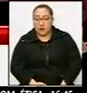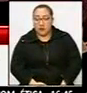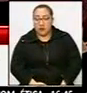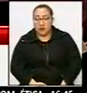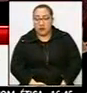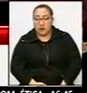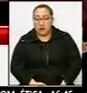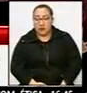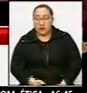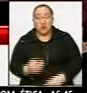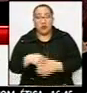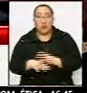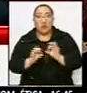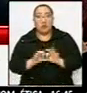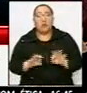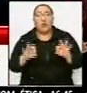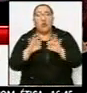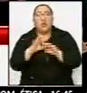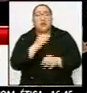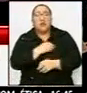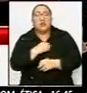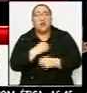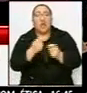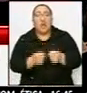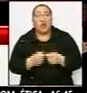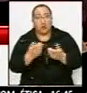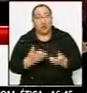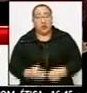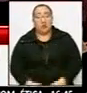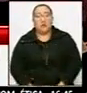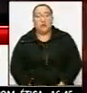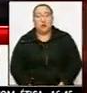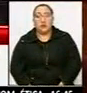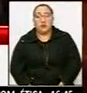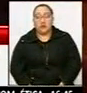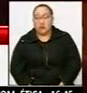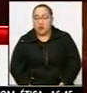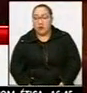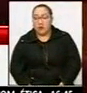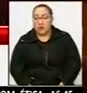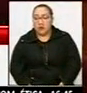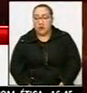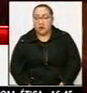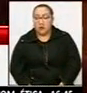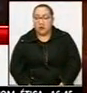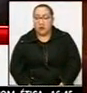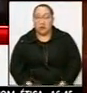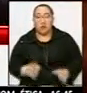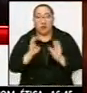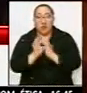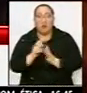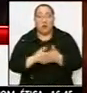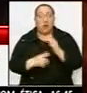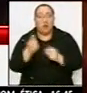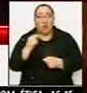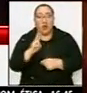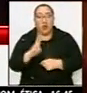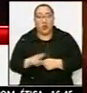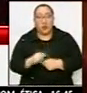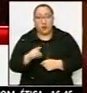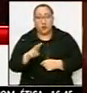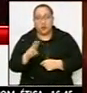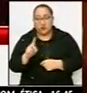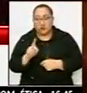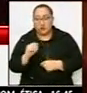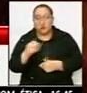performance de un ministerio tan importante como el que usted dirige en estos momentos. Tales son, por ejemplo, el hecho de que para el 2021